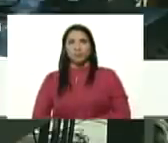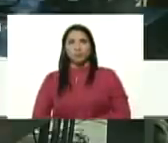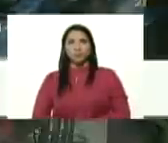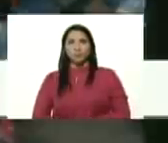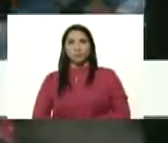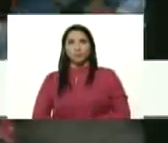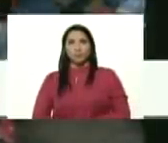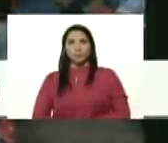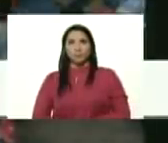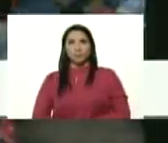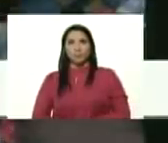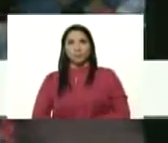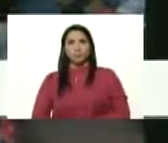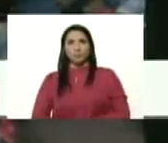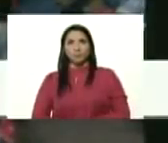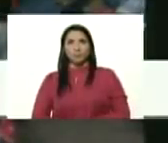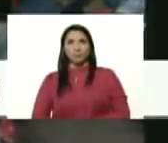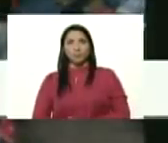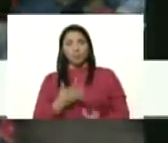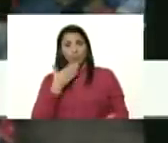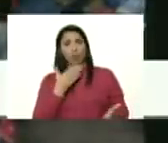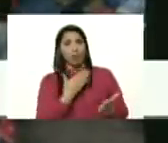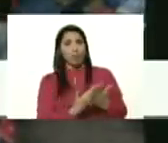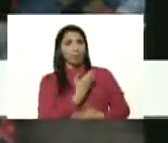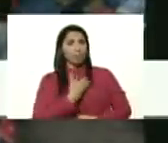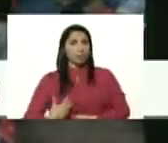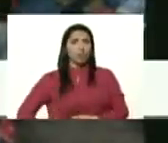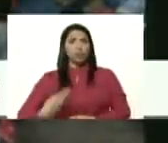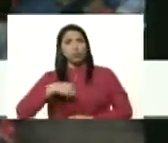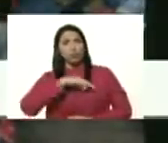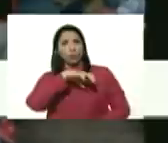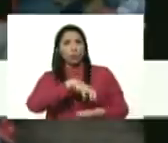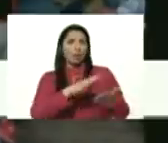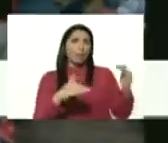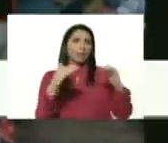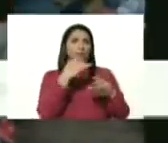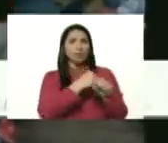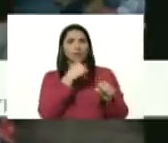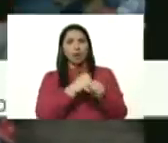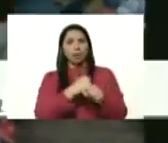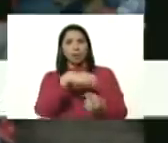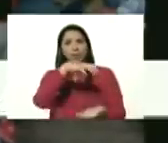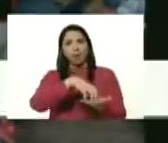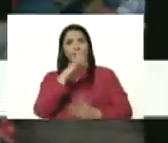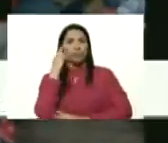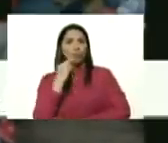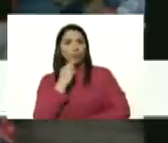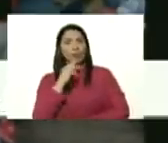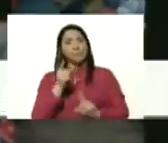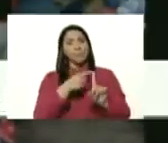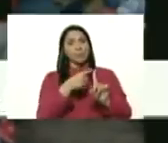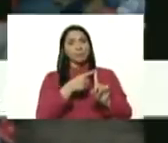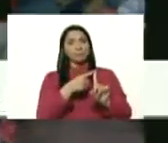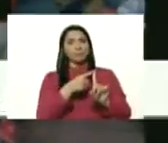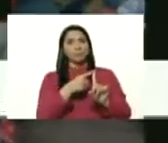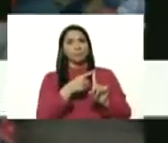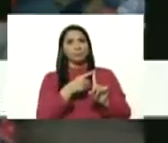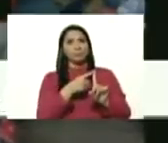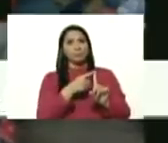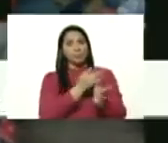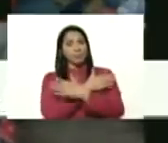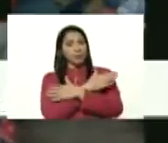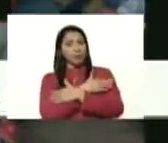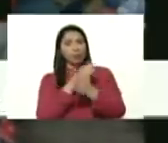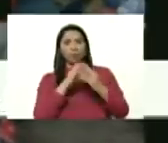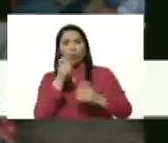Gracias, presidente. Aquí está todo el Estado Mayor de la clase obrera de Guayana. Primero, felicitando a todo el